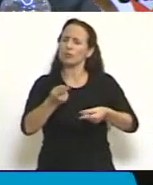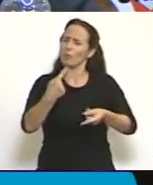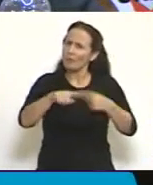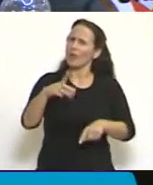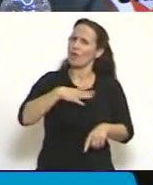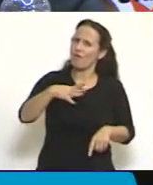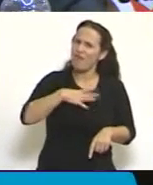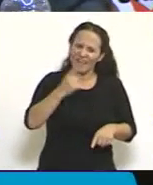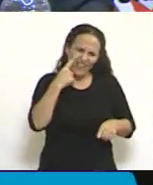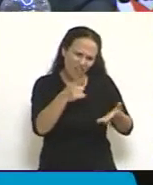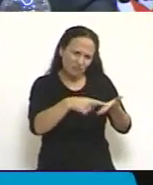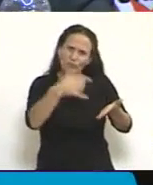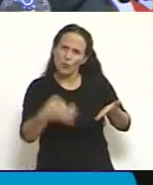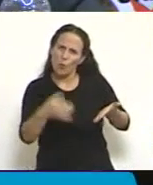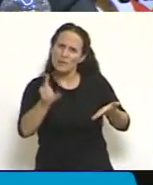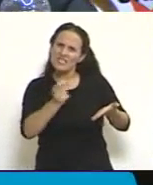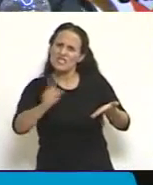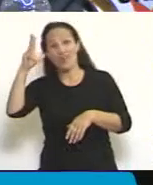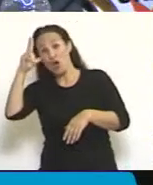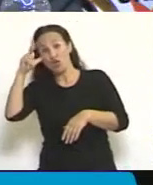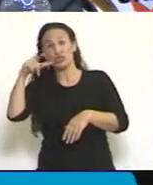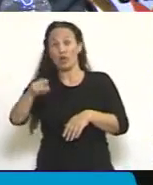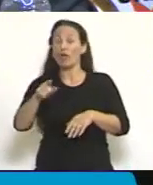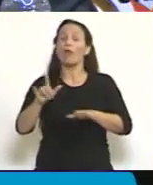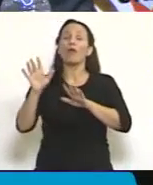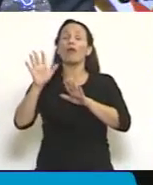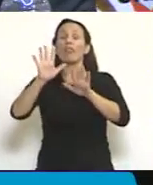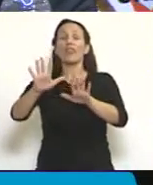la ejecución de ese presupuesto.